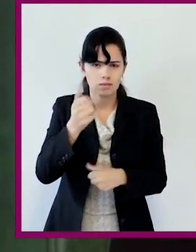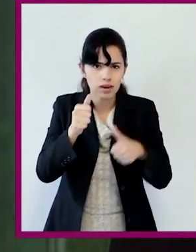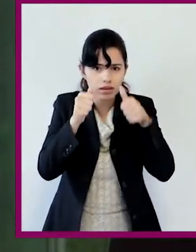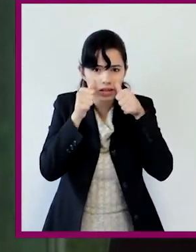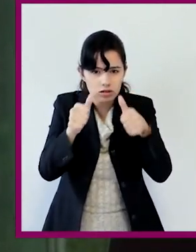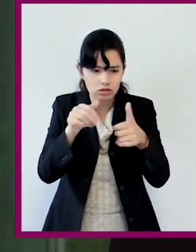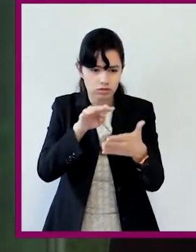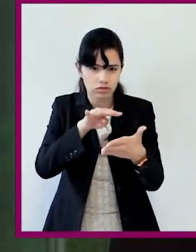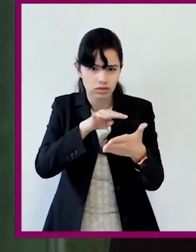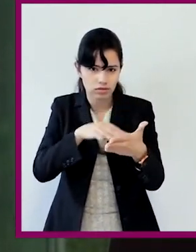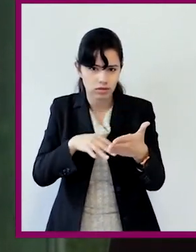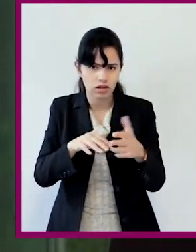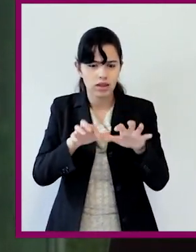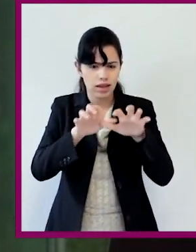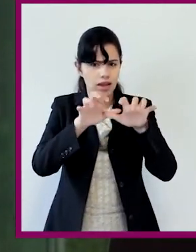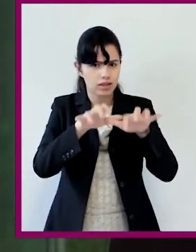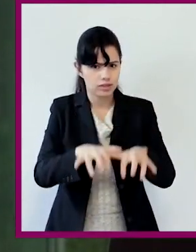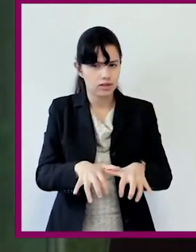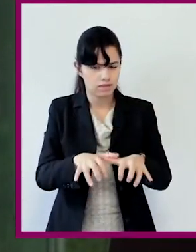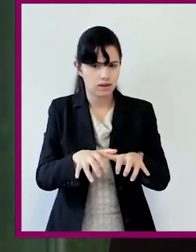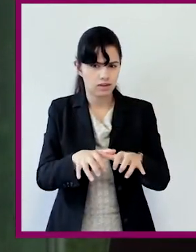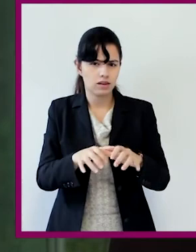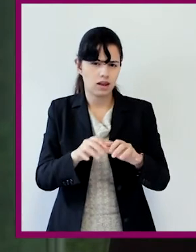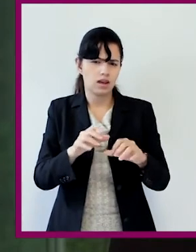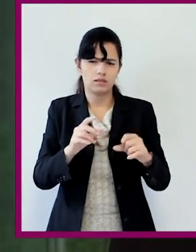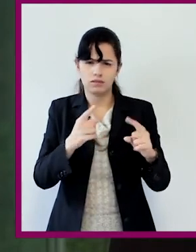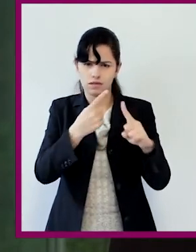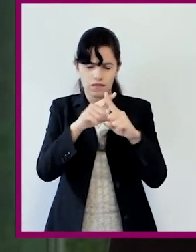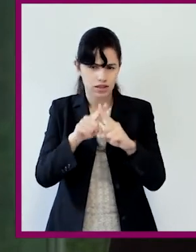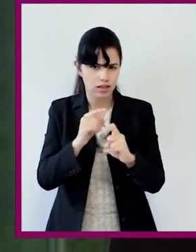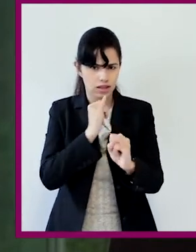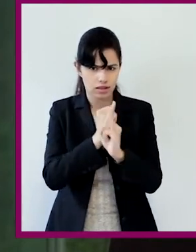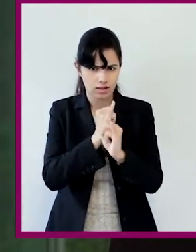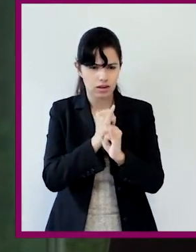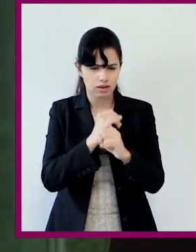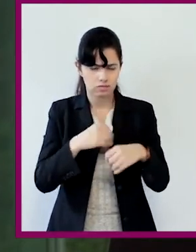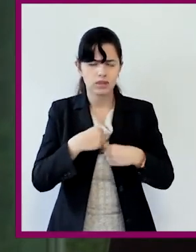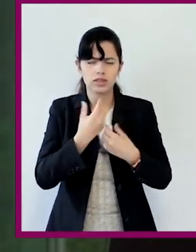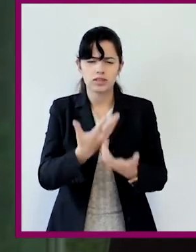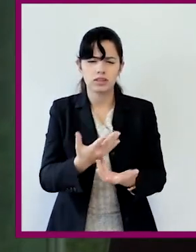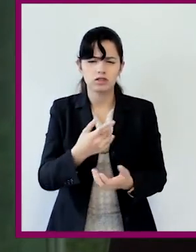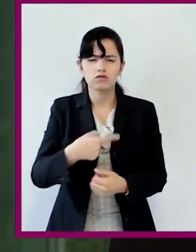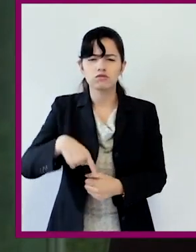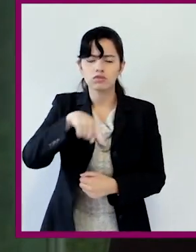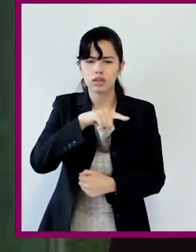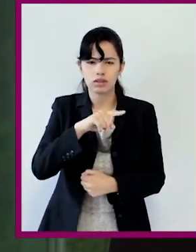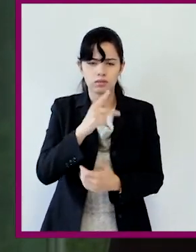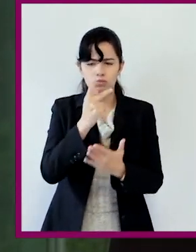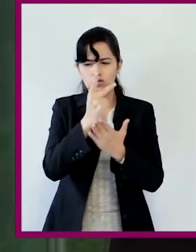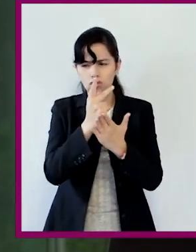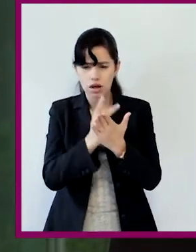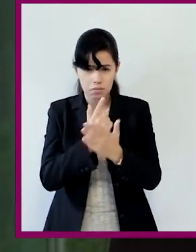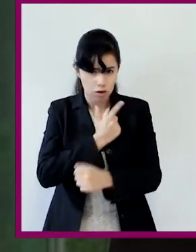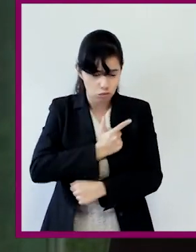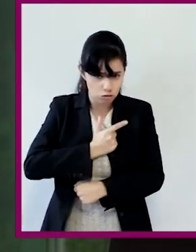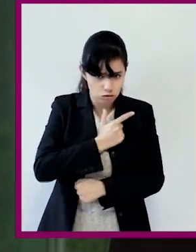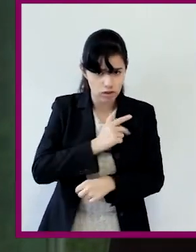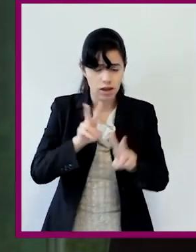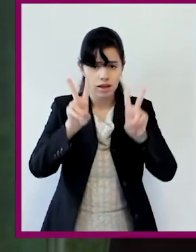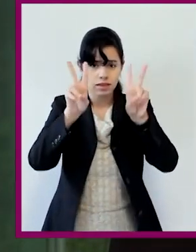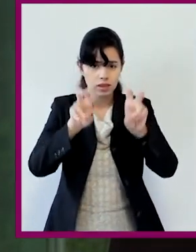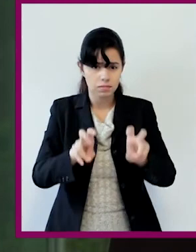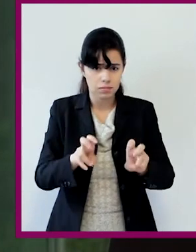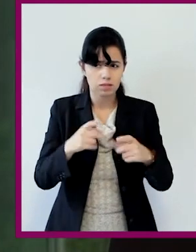queremos escucharlos y leerlos. Escriban a nuestras redes sociales, exprésense, díganos qué les parece el programa,